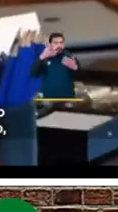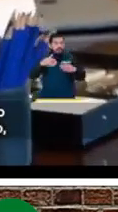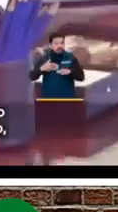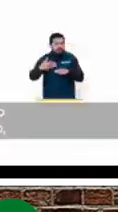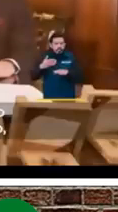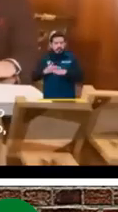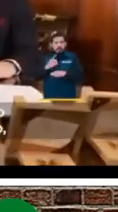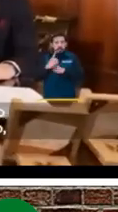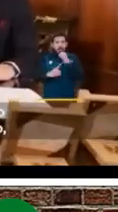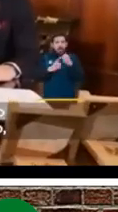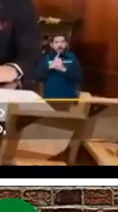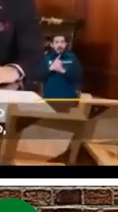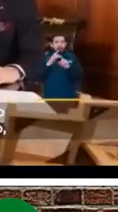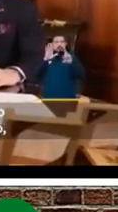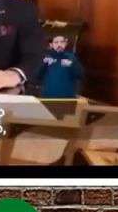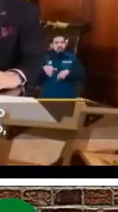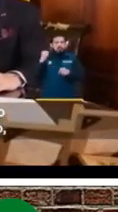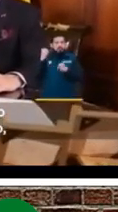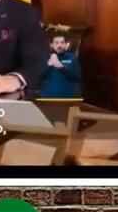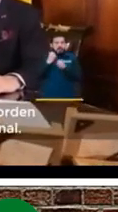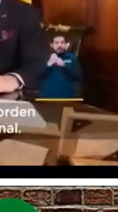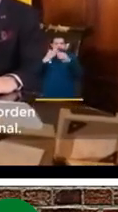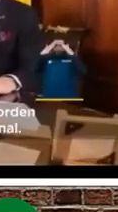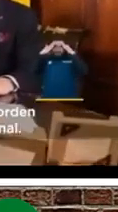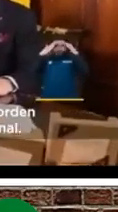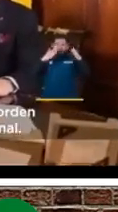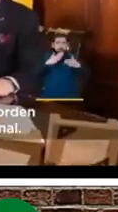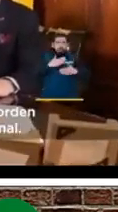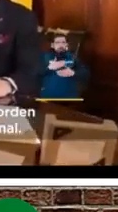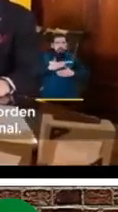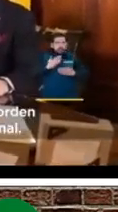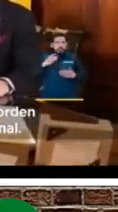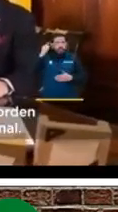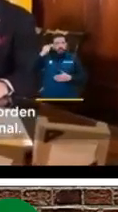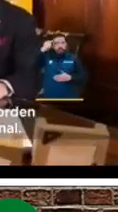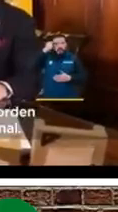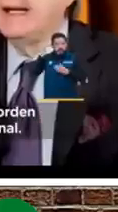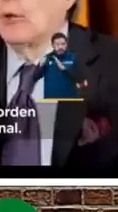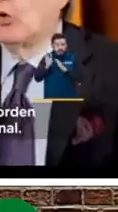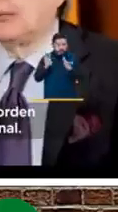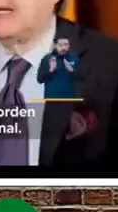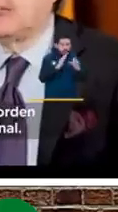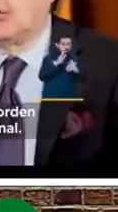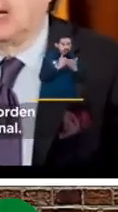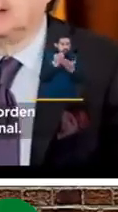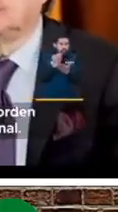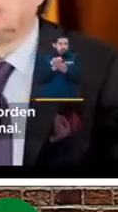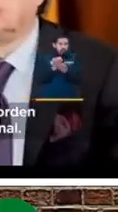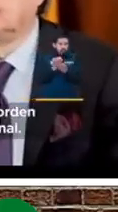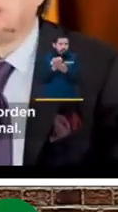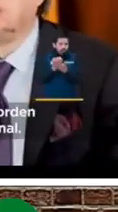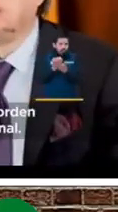este año y medio de dedicado trabajo, mi gobierno ha puesto orden en la economía